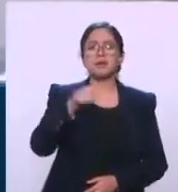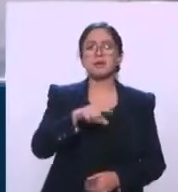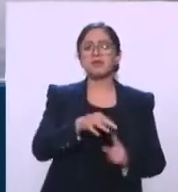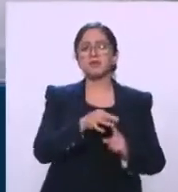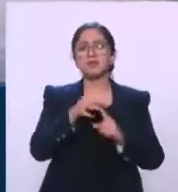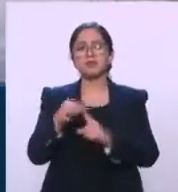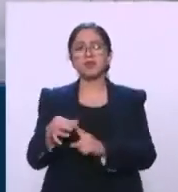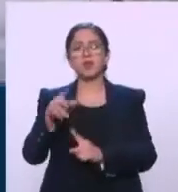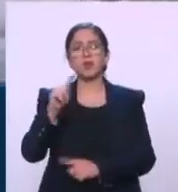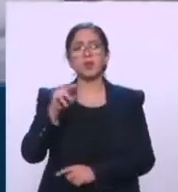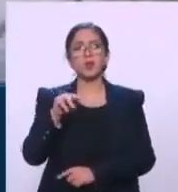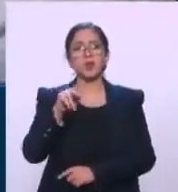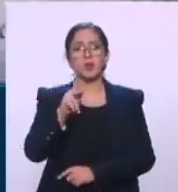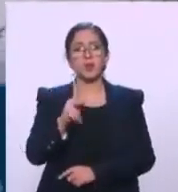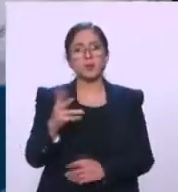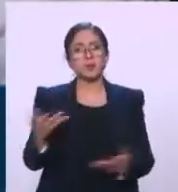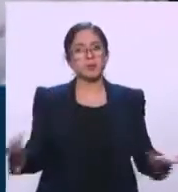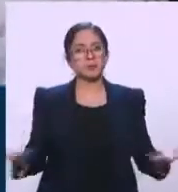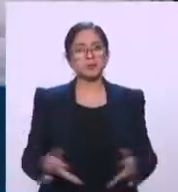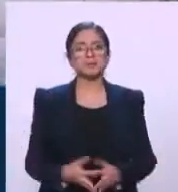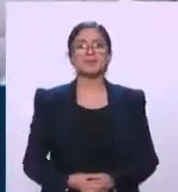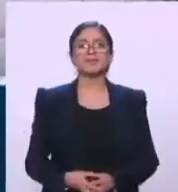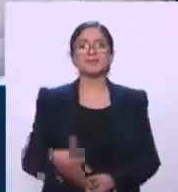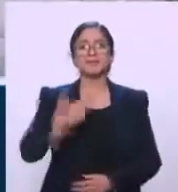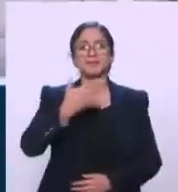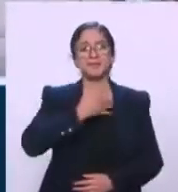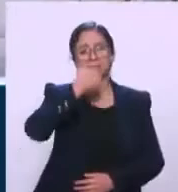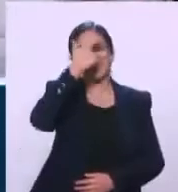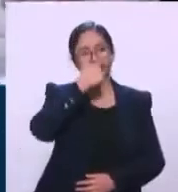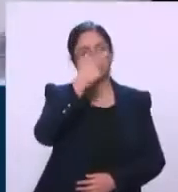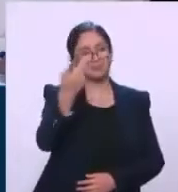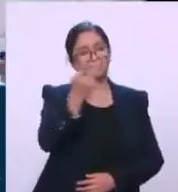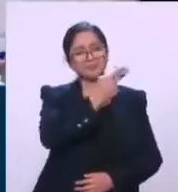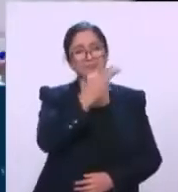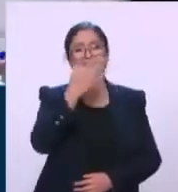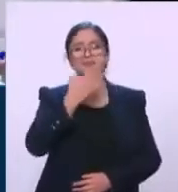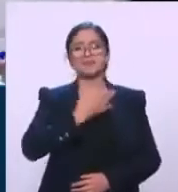Trump y a diferentes partidos políticos. Así es. Buenas noches, Miguel, Alberto. Buenas noches, Miguelito. Hasta luego, gracias.